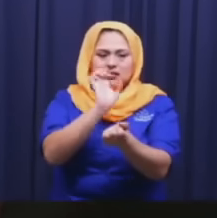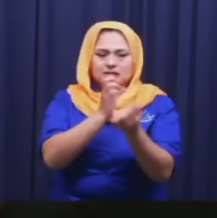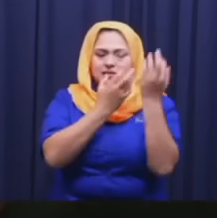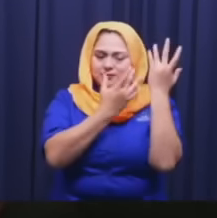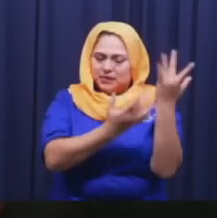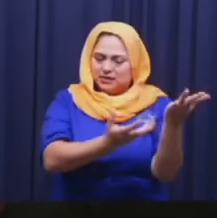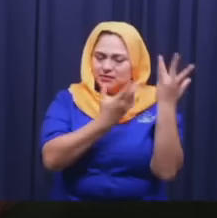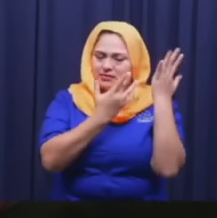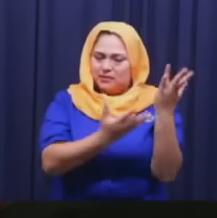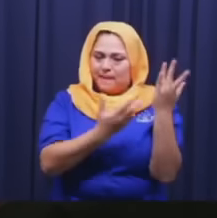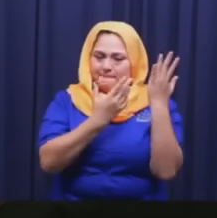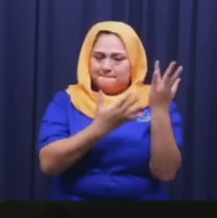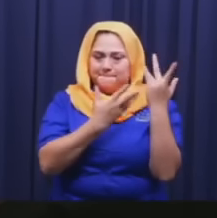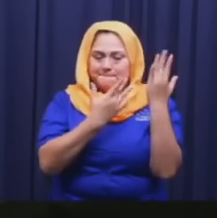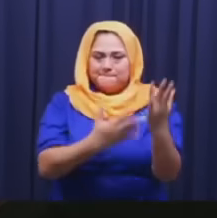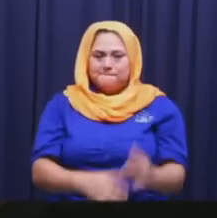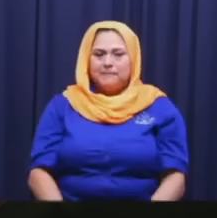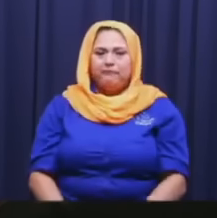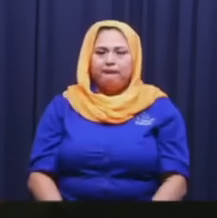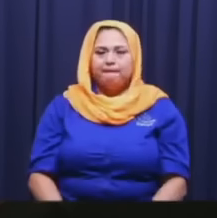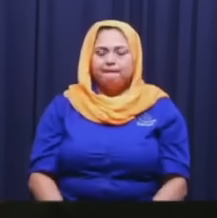esperanza.